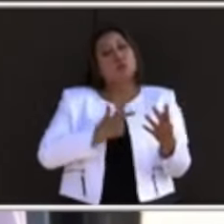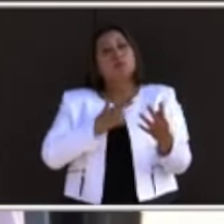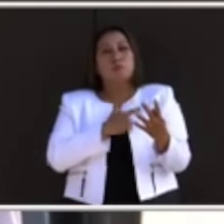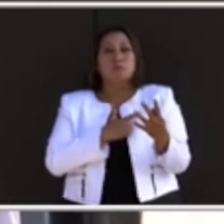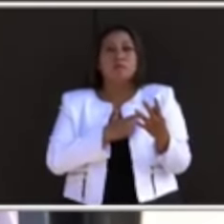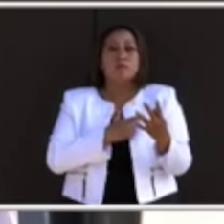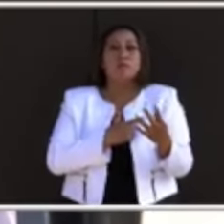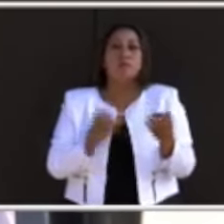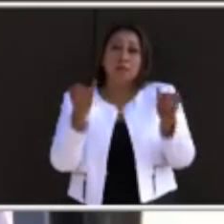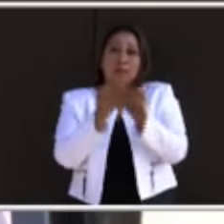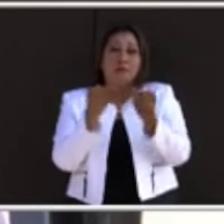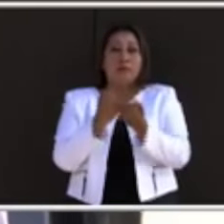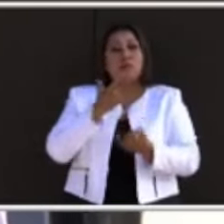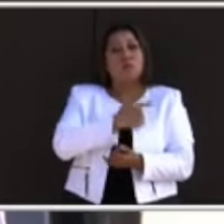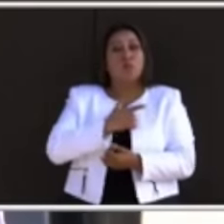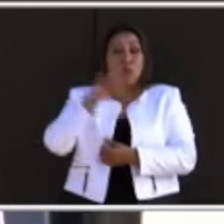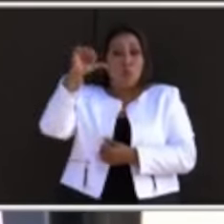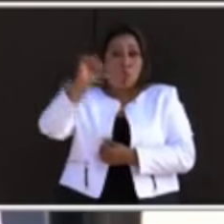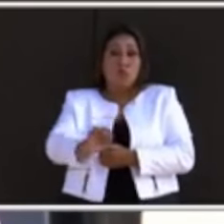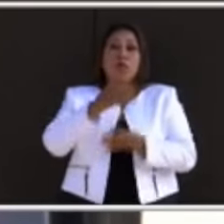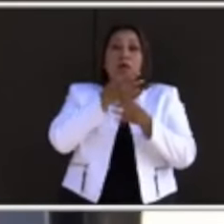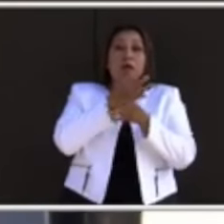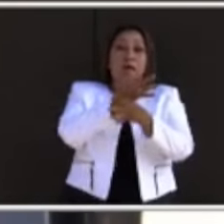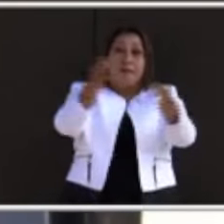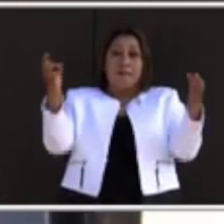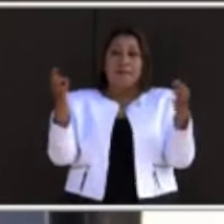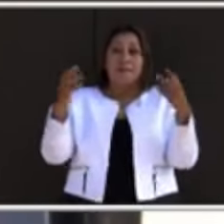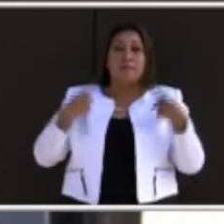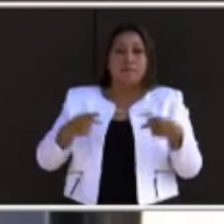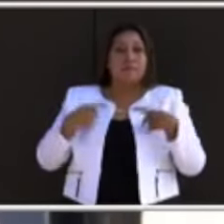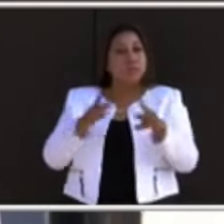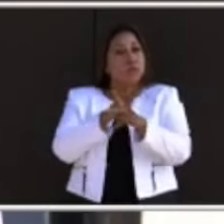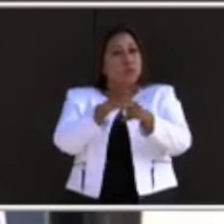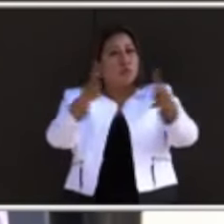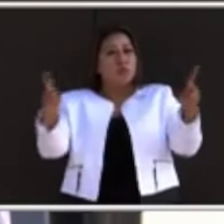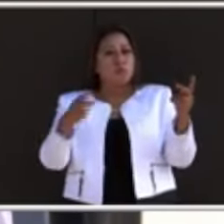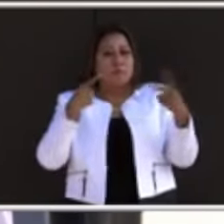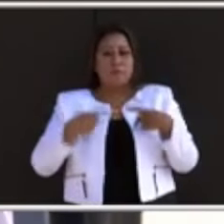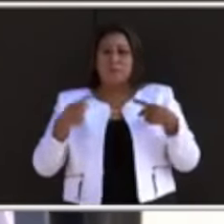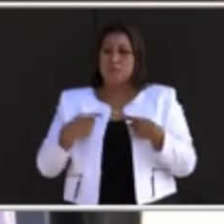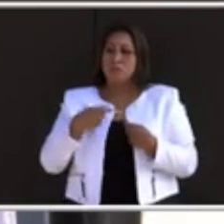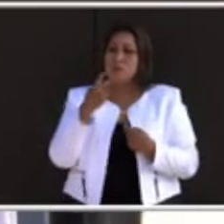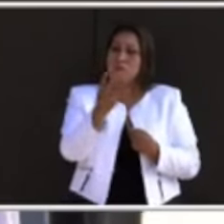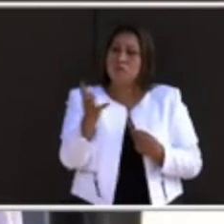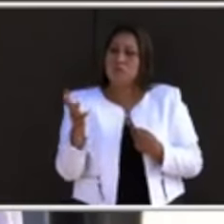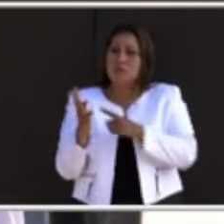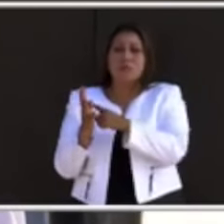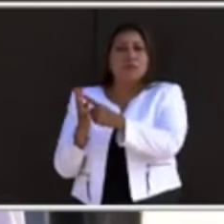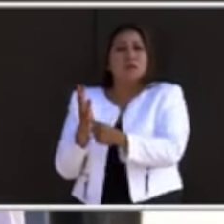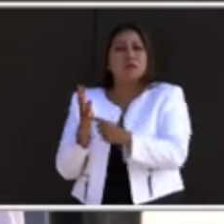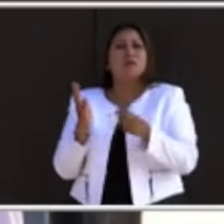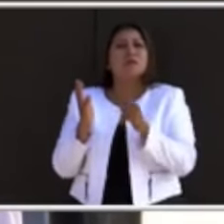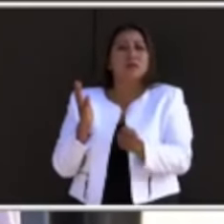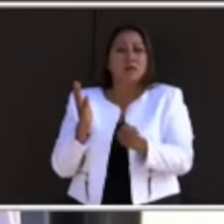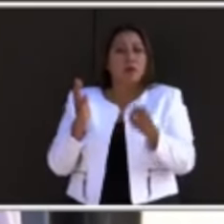también poder informarle al pueblo de Veracruz que este gabinete es un gabinete histórico